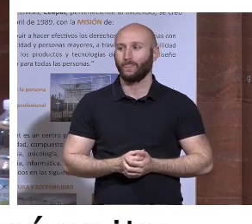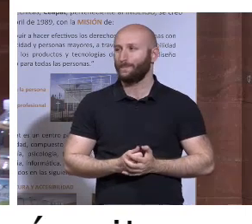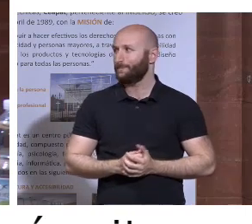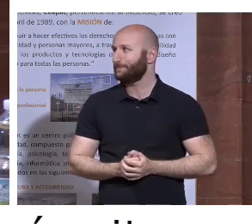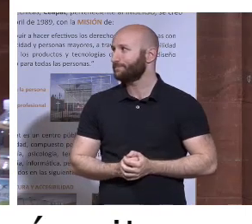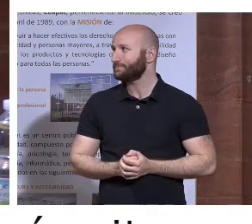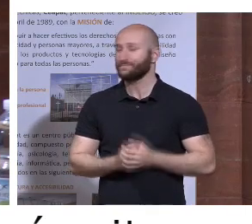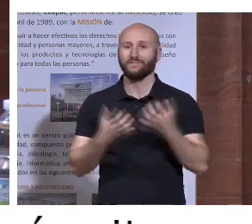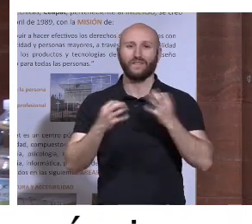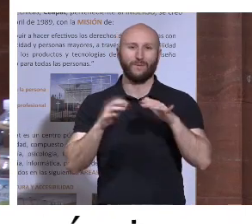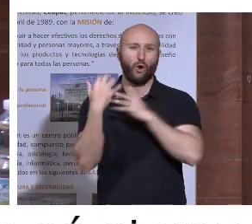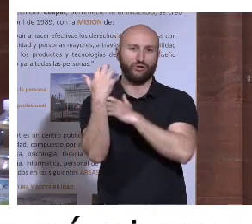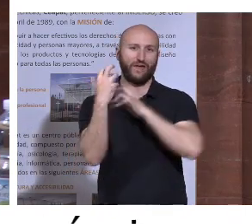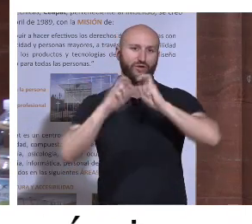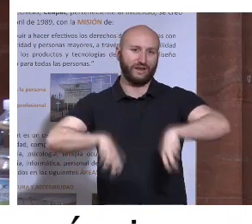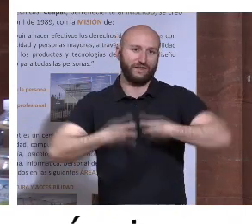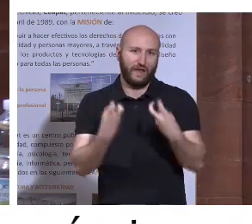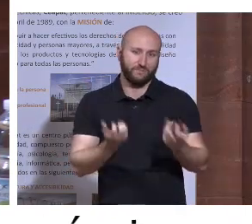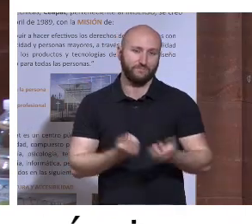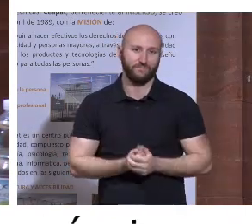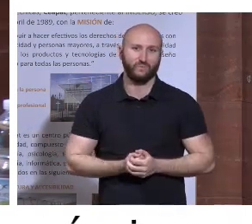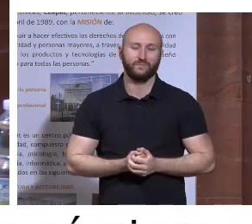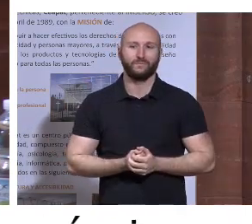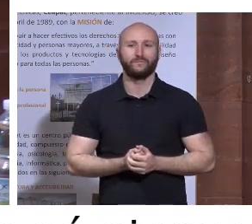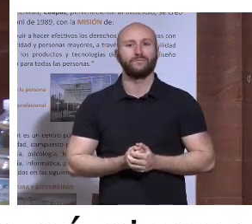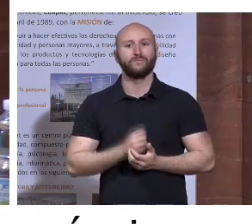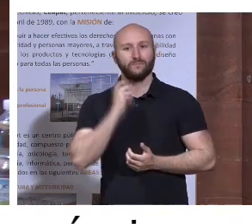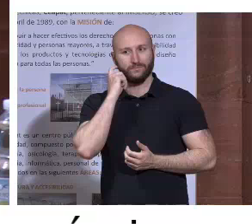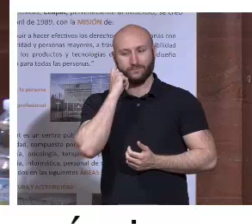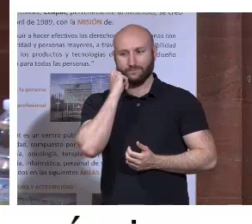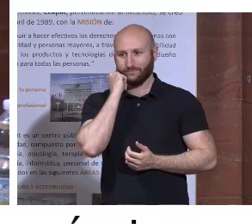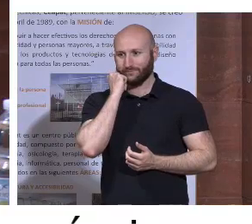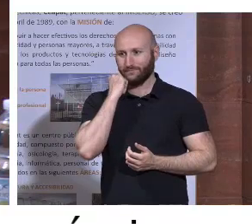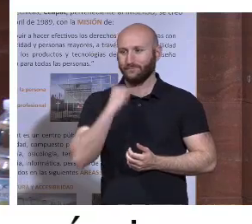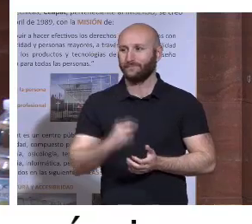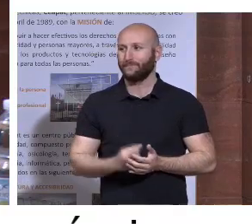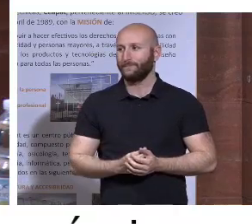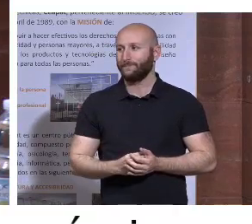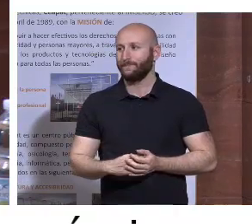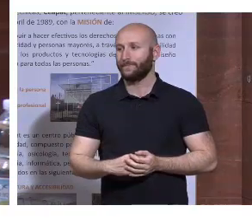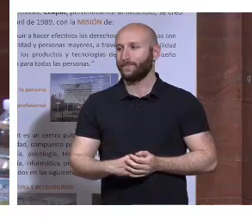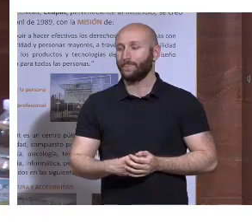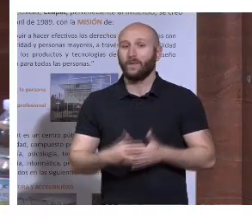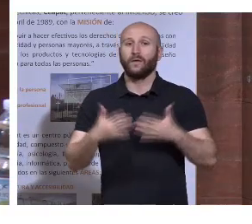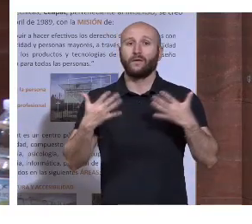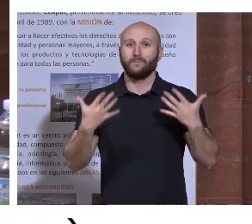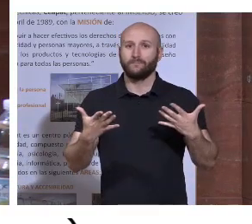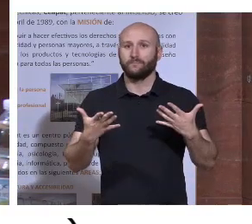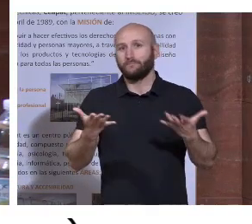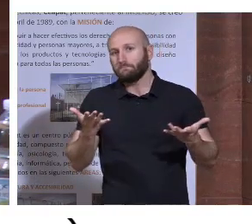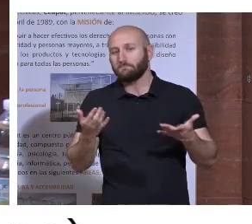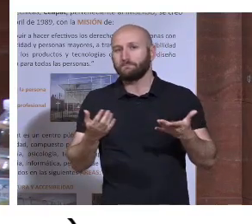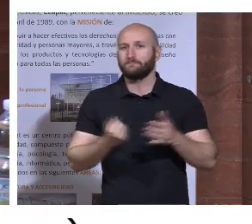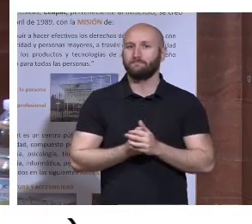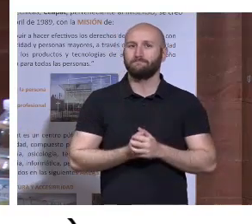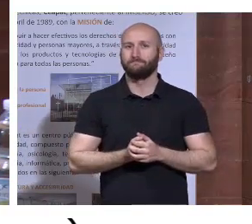Tienes que reiniciar, entonces bueno, pues casi... Esté lista, claro, pues si quieres, bueno, es que... Bueno, pues entonces, bueno, si iba a poner una... Bueno, os voy a,